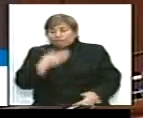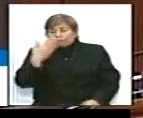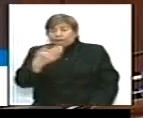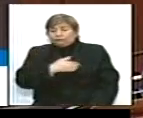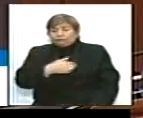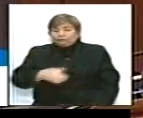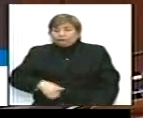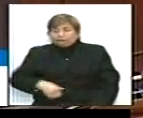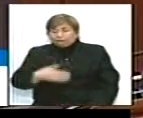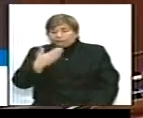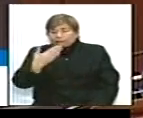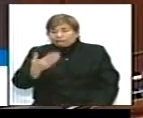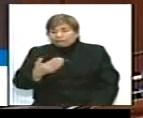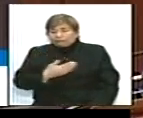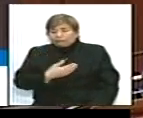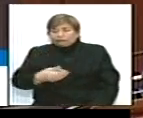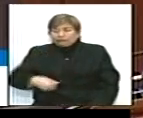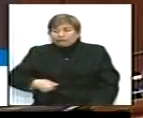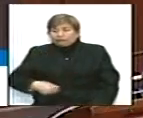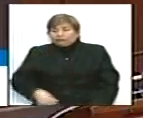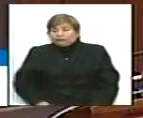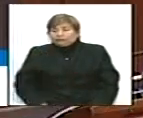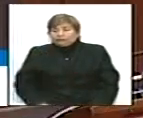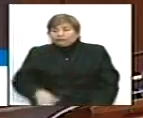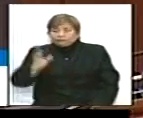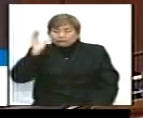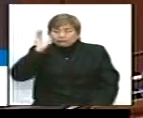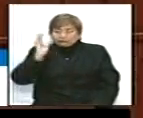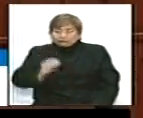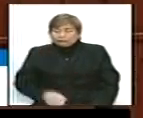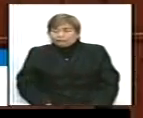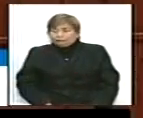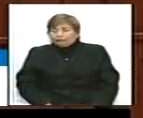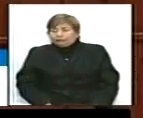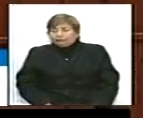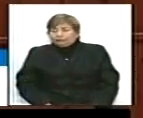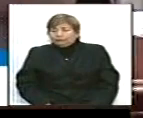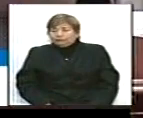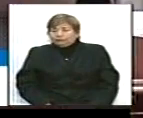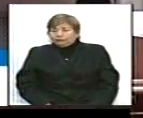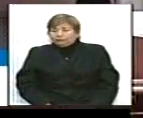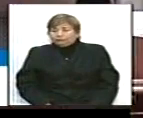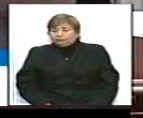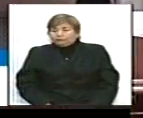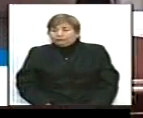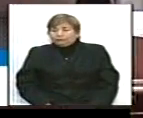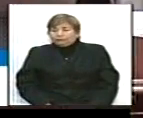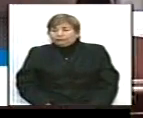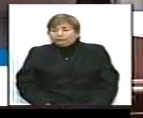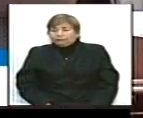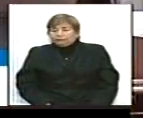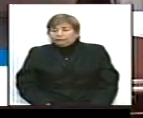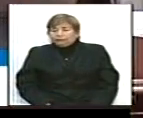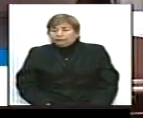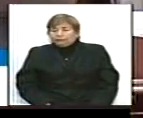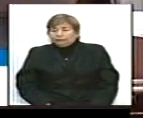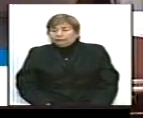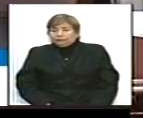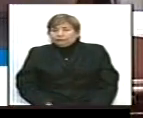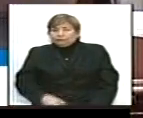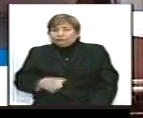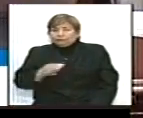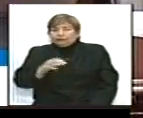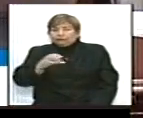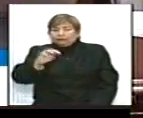señor presidente. Gracias, señores ministros, por escucharnos. Muy agradecido, congresista Ponce. Tiene la palabra